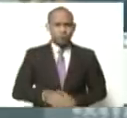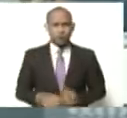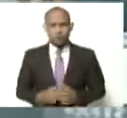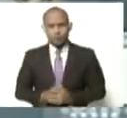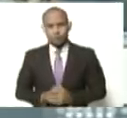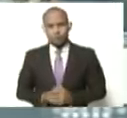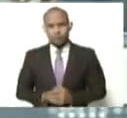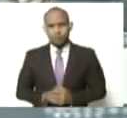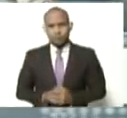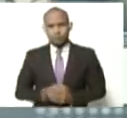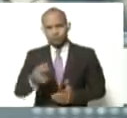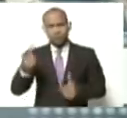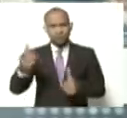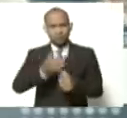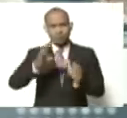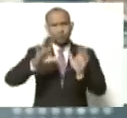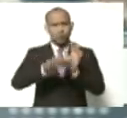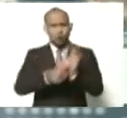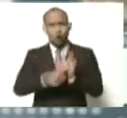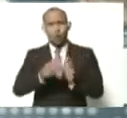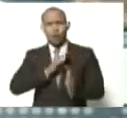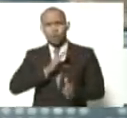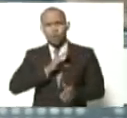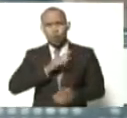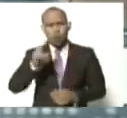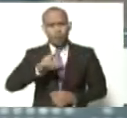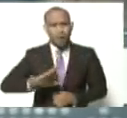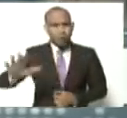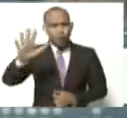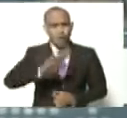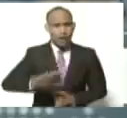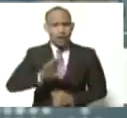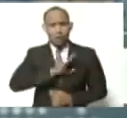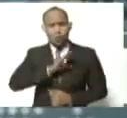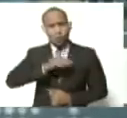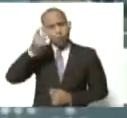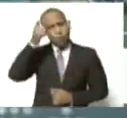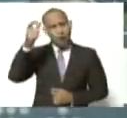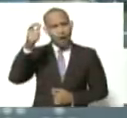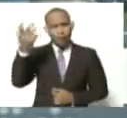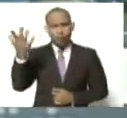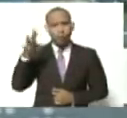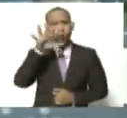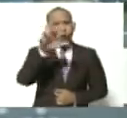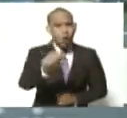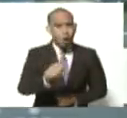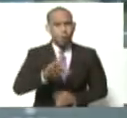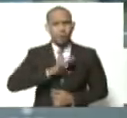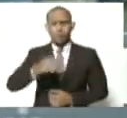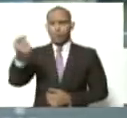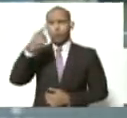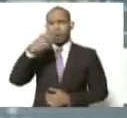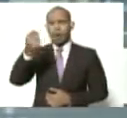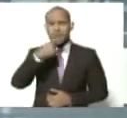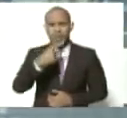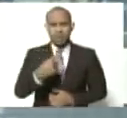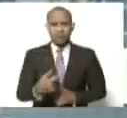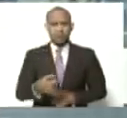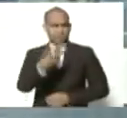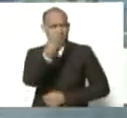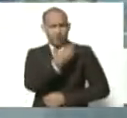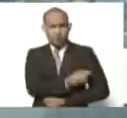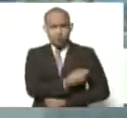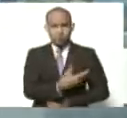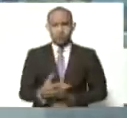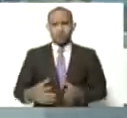que secuestran los recursos que le pertenecen al pueblo para comprar sus tratamientos, sus medicinas,